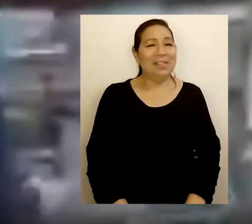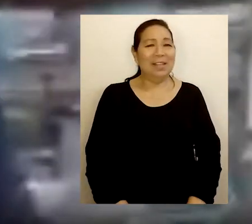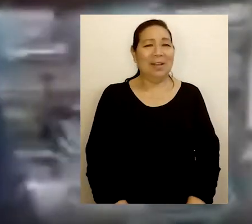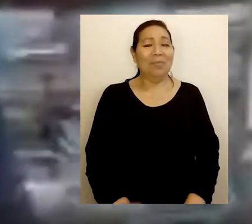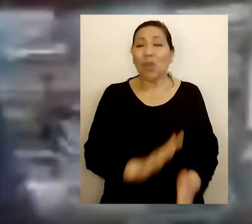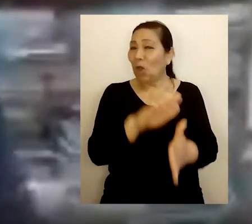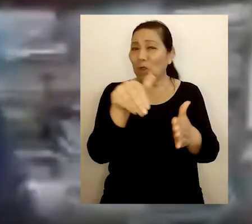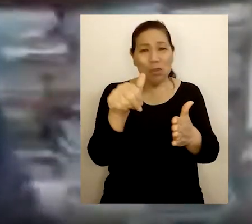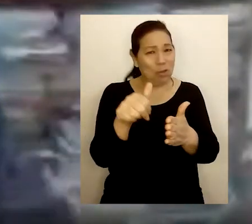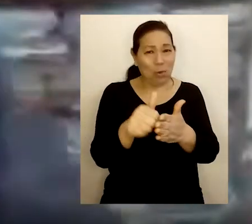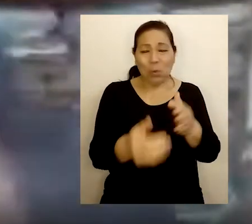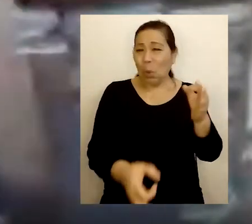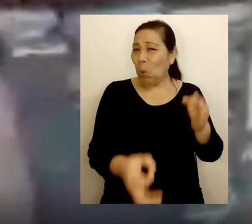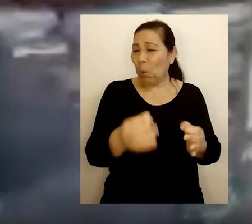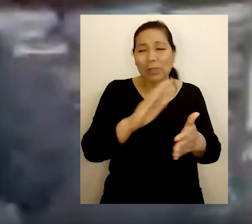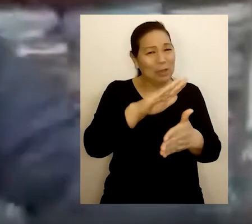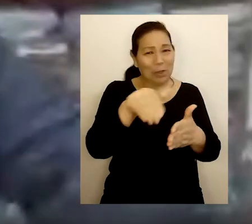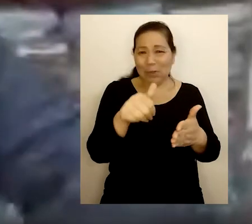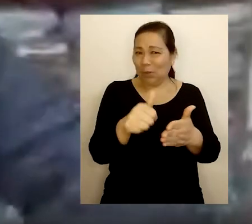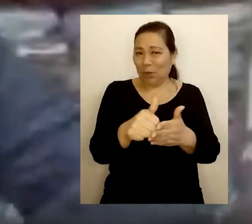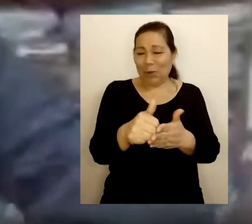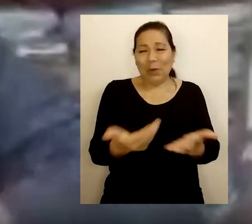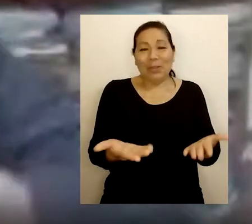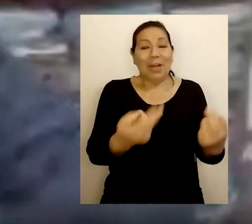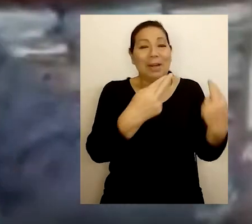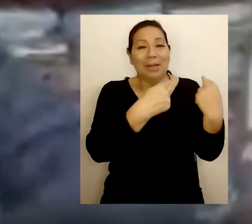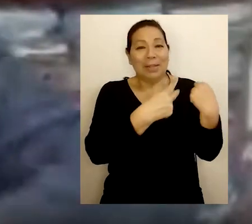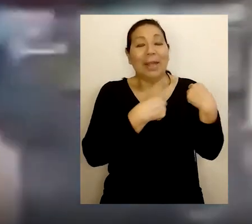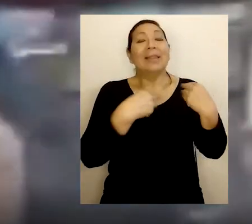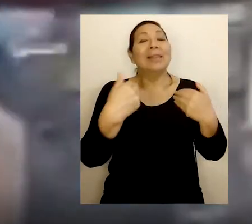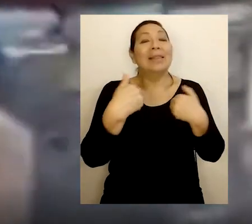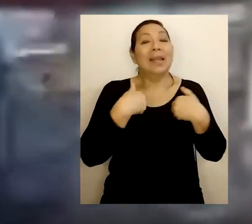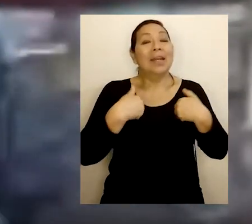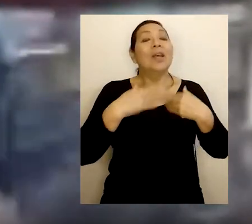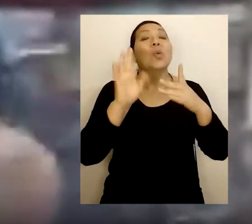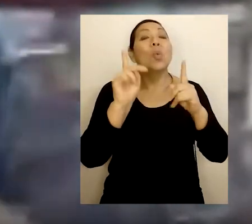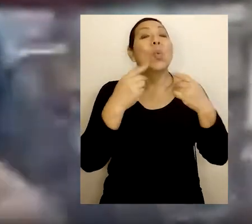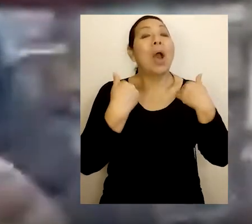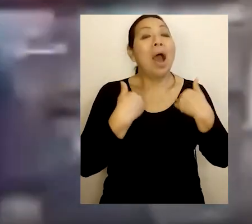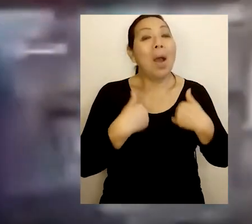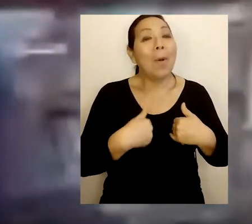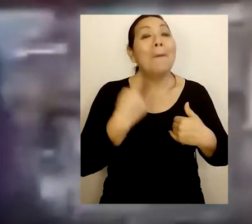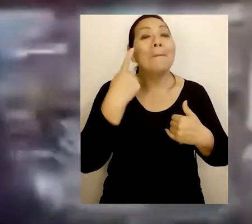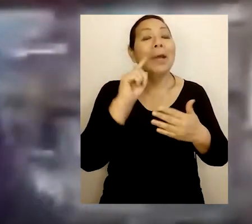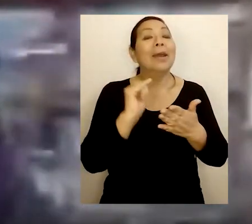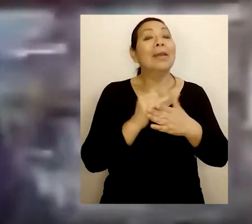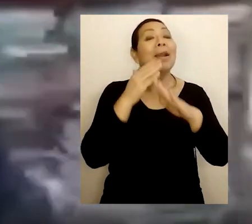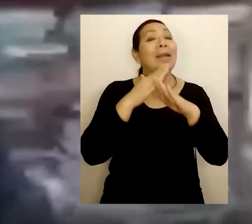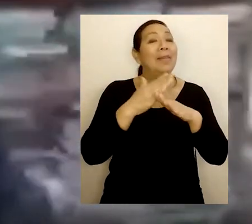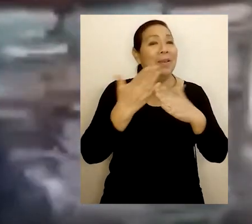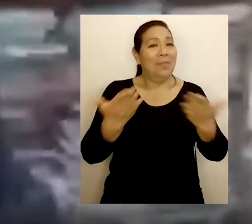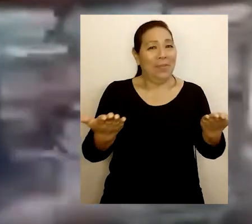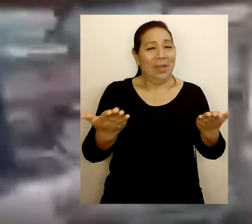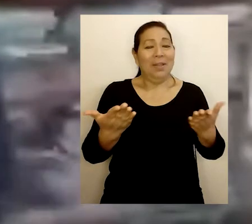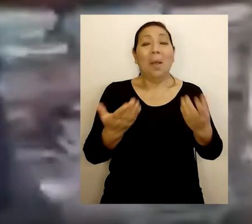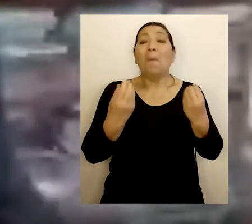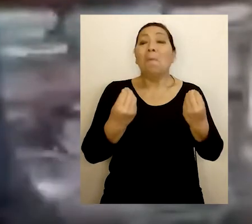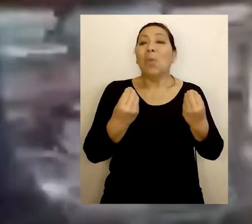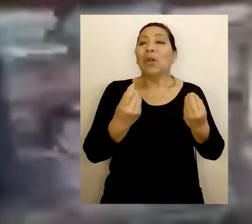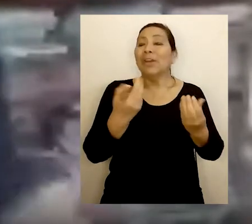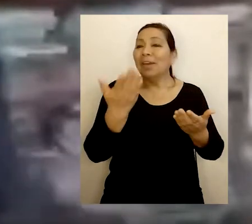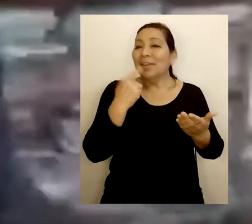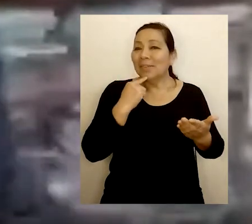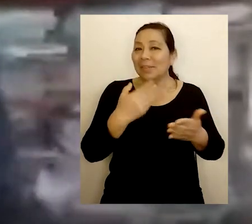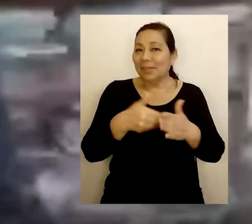Entonces, todo sentenciado, todo proceso está en la obligación de tener un abogado para que le defienda. Porque él